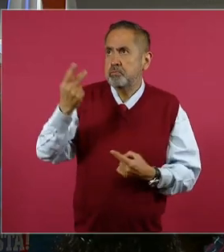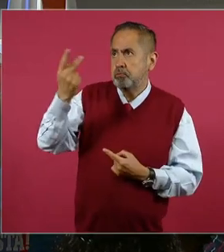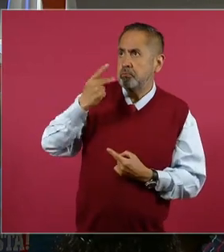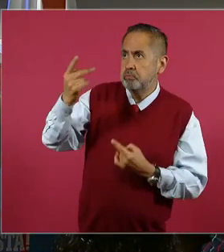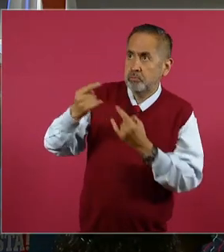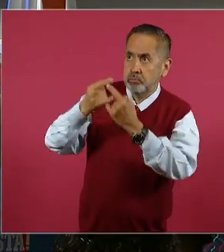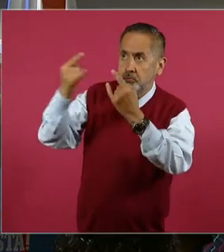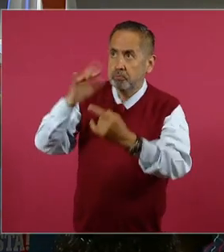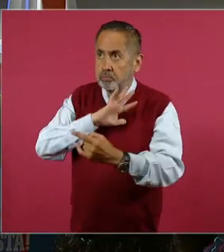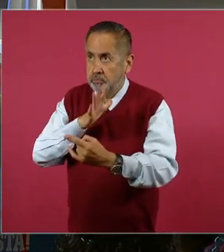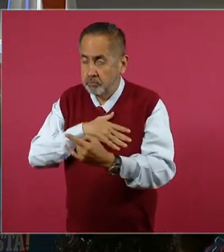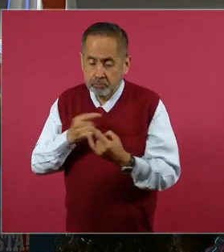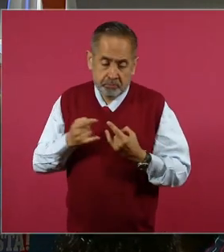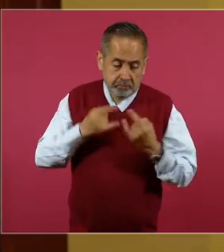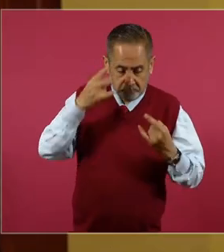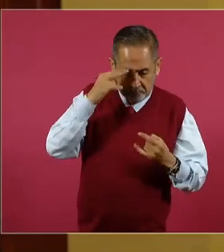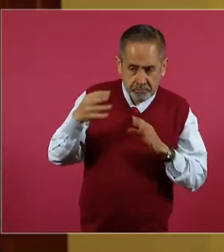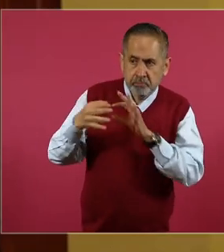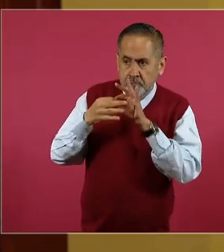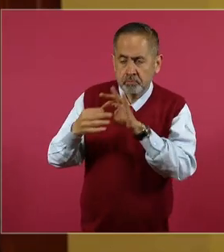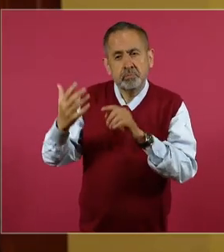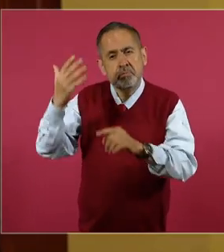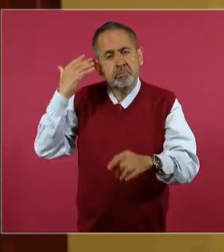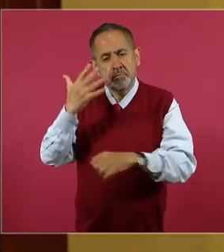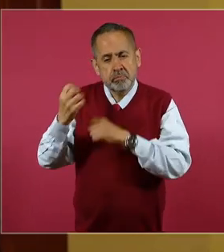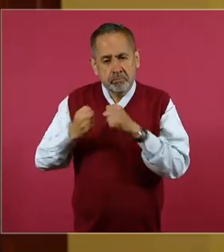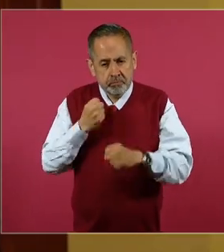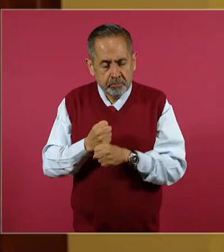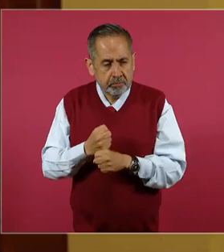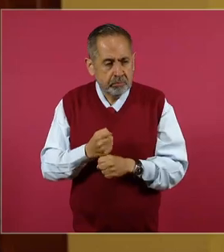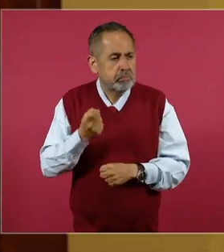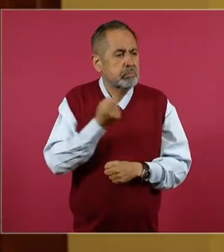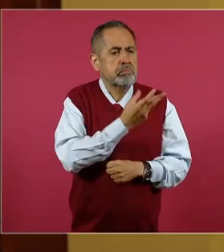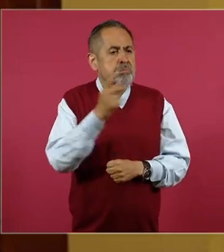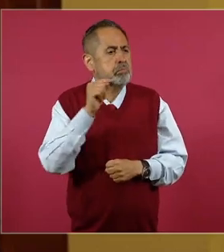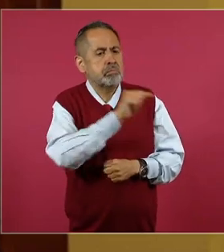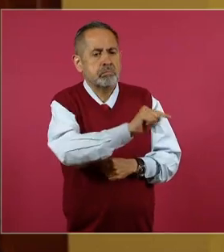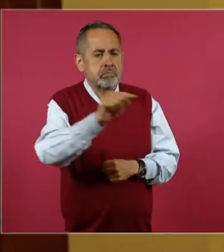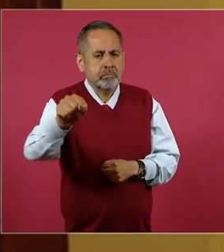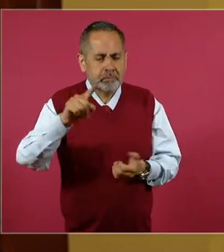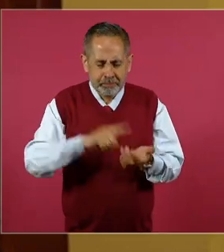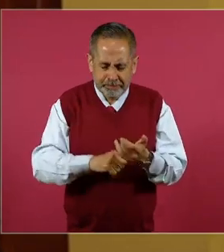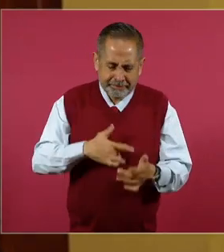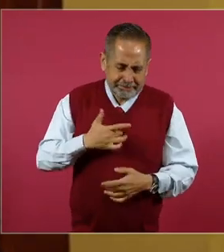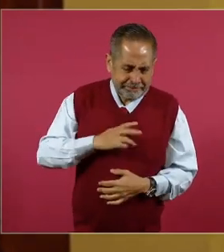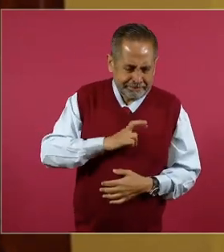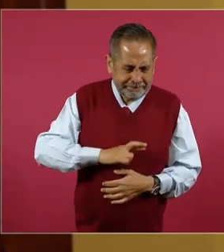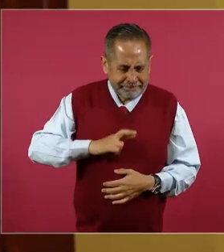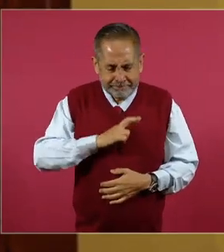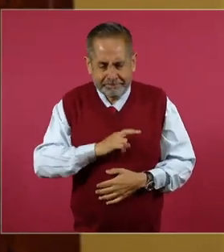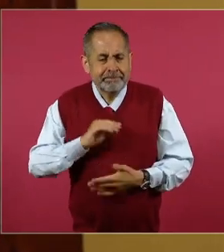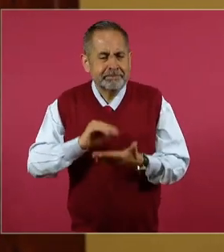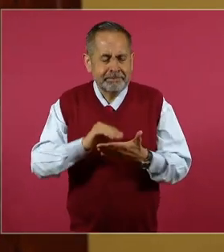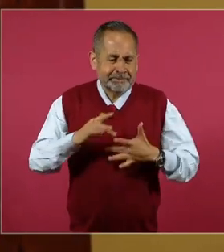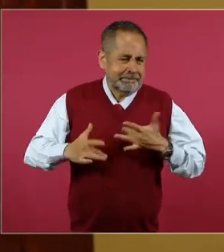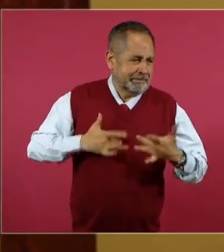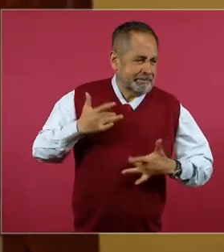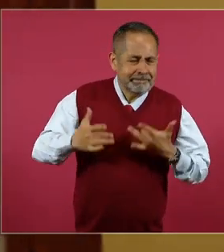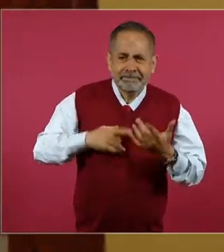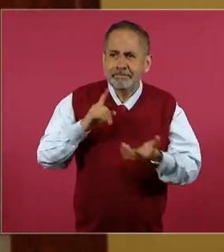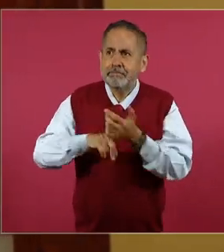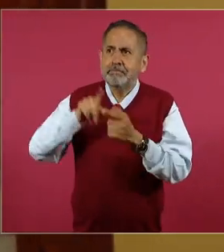naciones y que aún generan encendidas polémicas en ambos lados del océano.